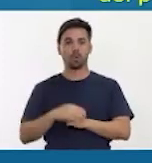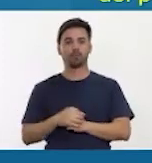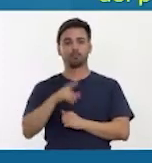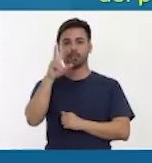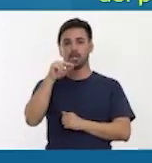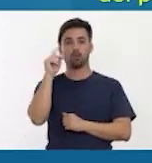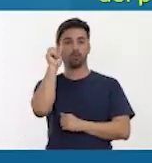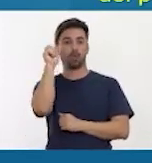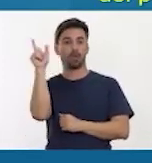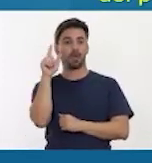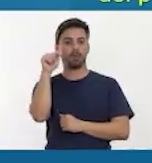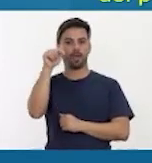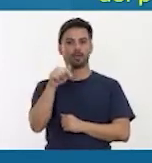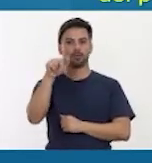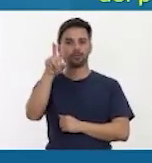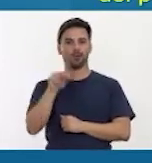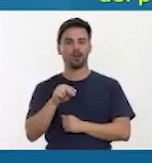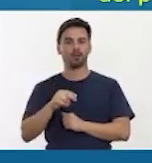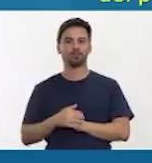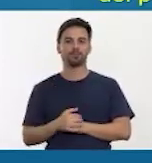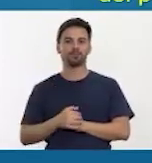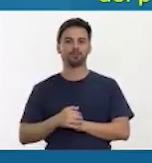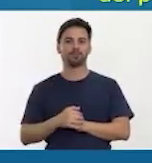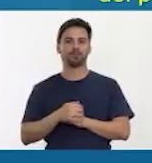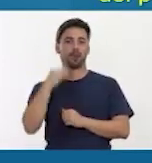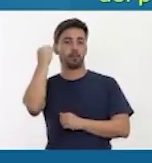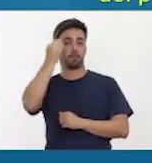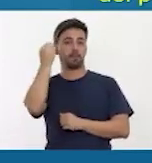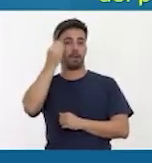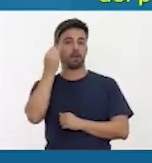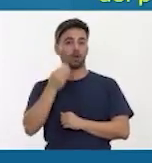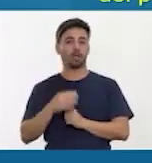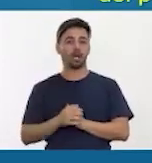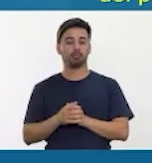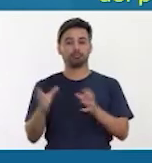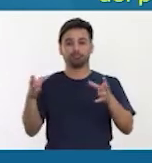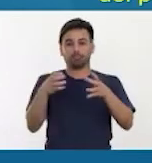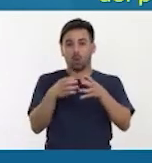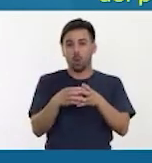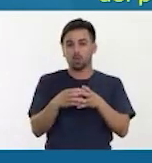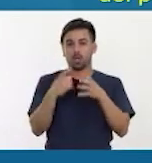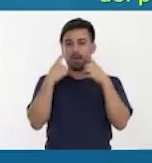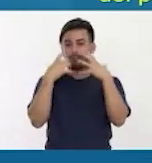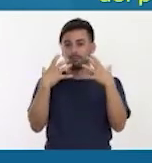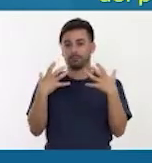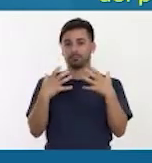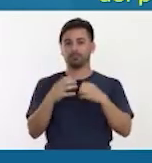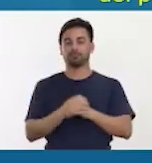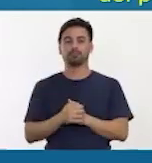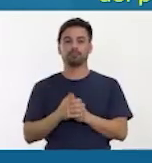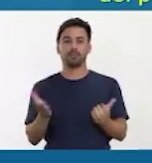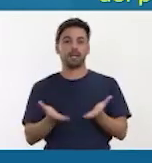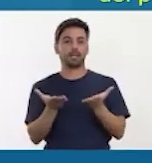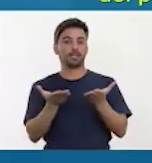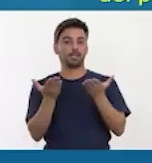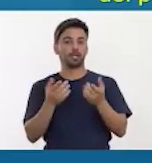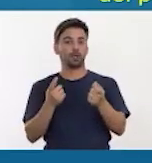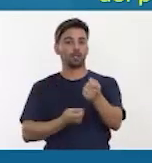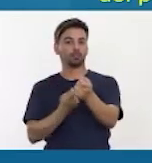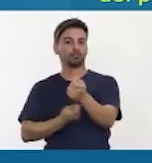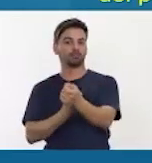época contemporánea, y valorar el factor unidad y sus consecuencias para el desarrollo de las luchas revolucionarias del